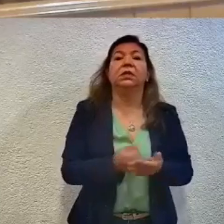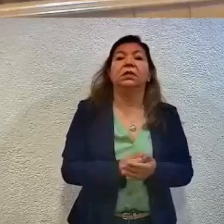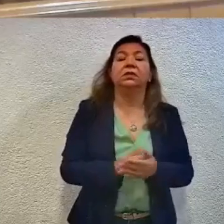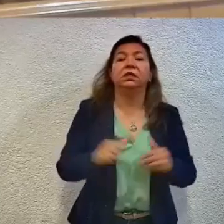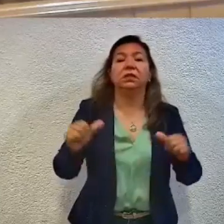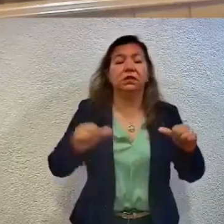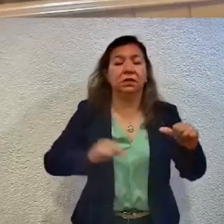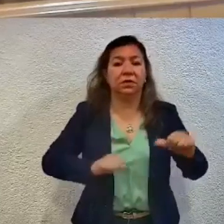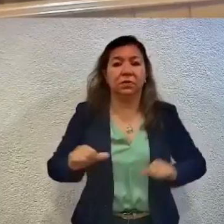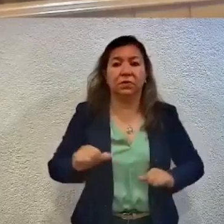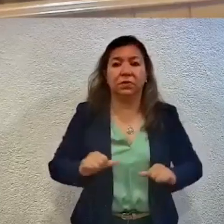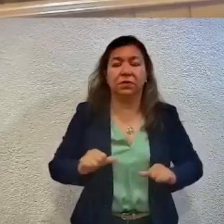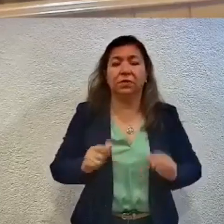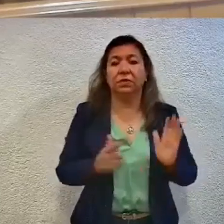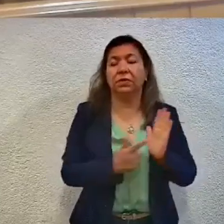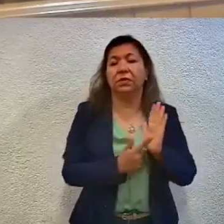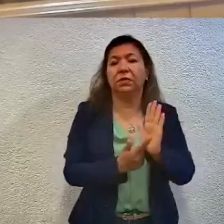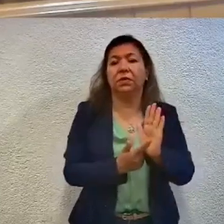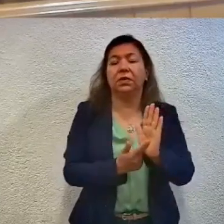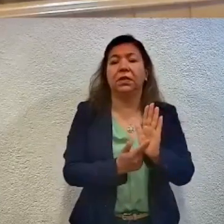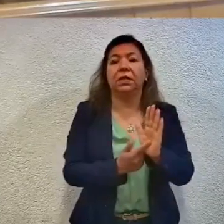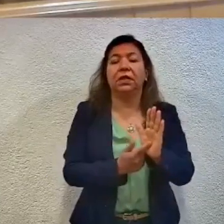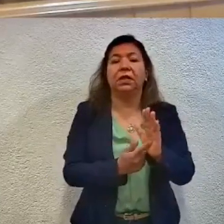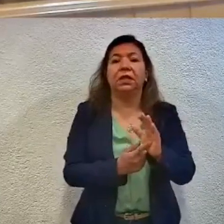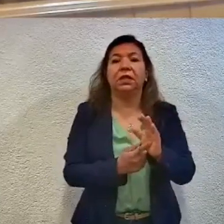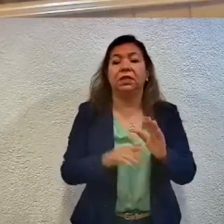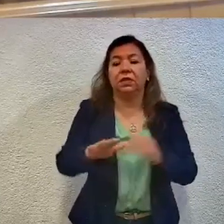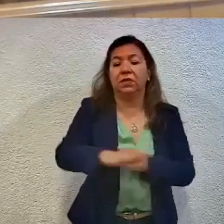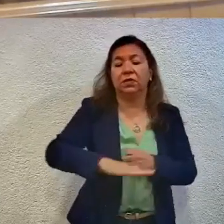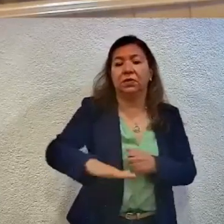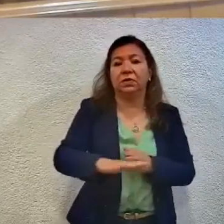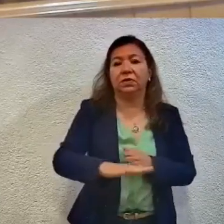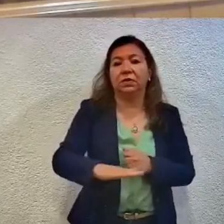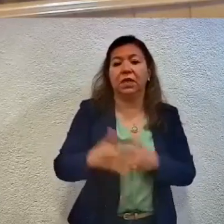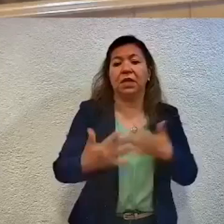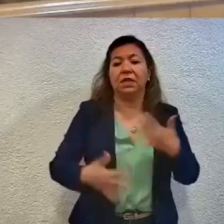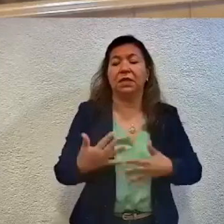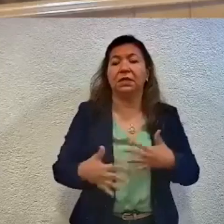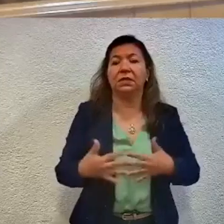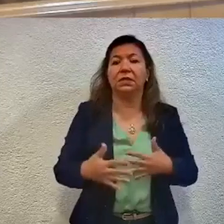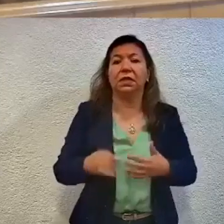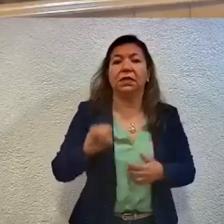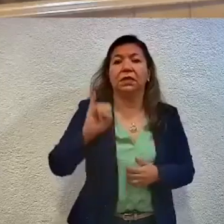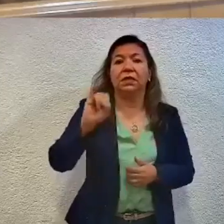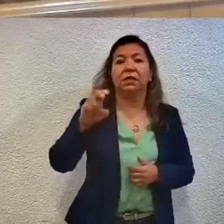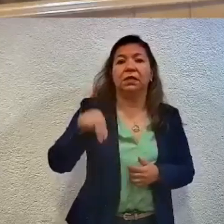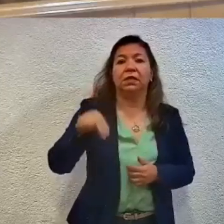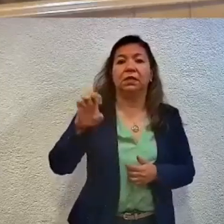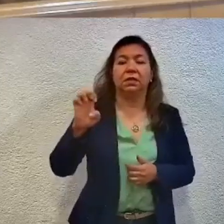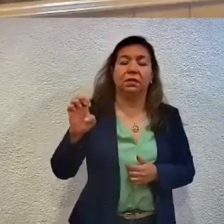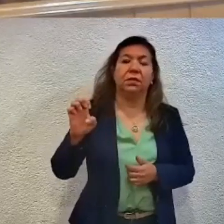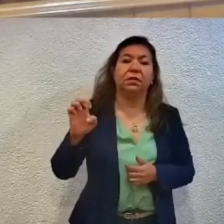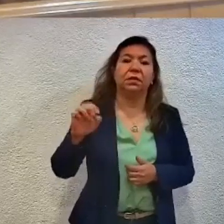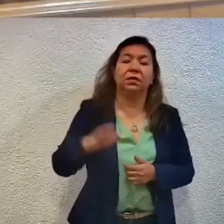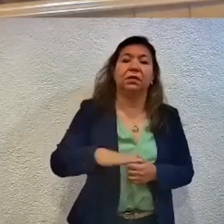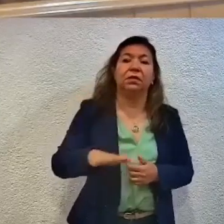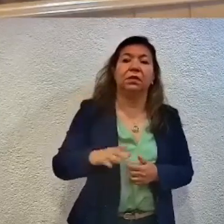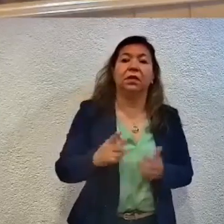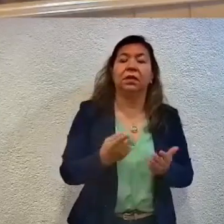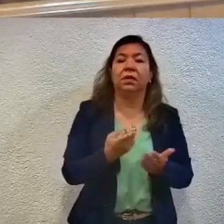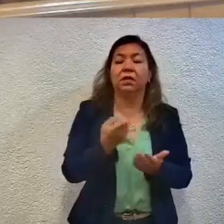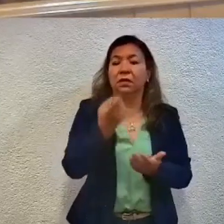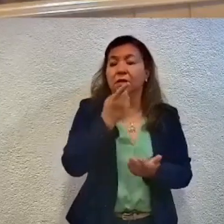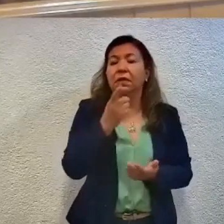que tienen identidad en la autoridad responsable, siendo este el Consejo Distrital Electoral 15 del Instituto Electoral. El